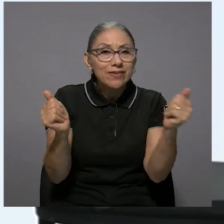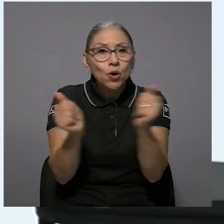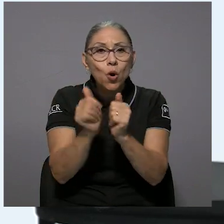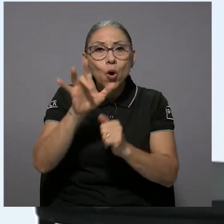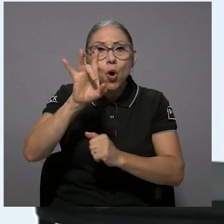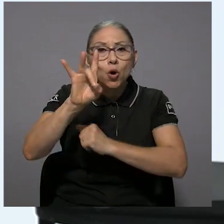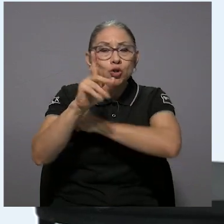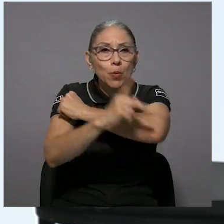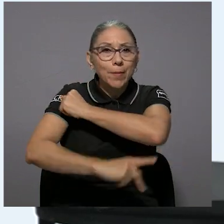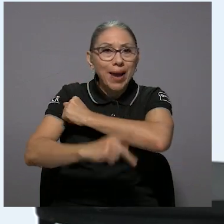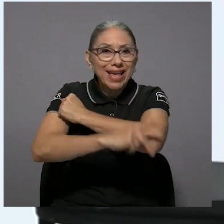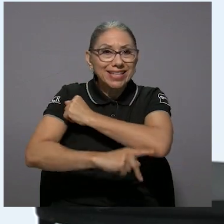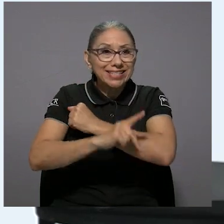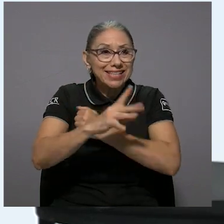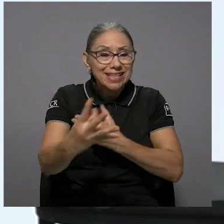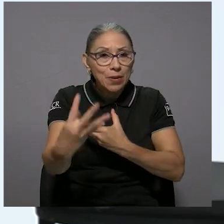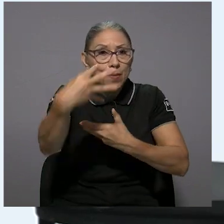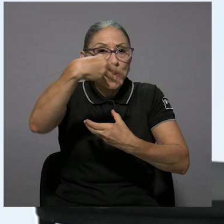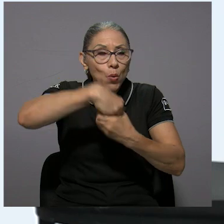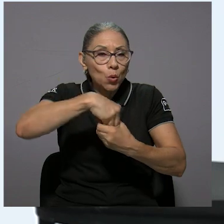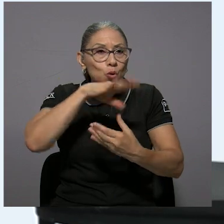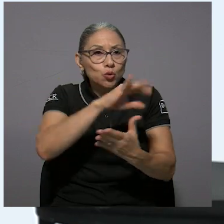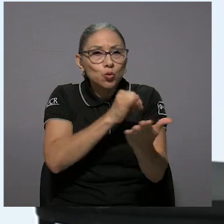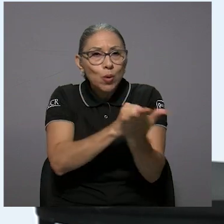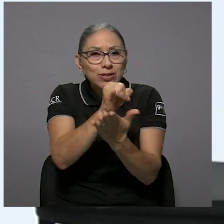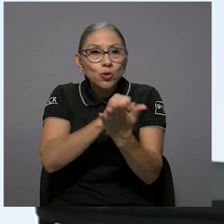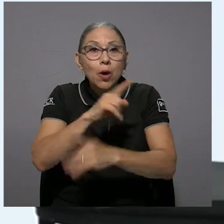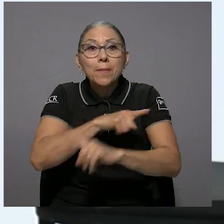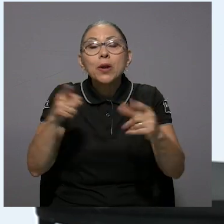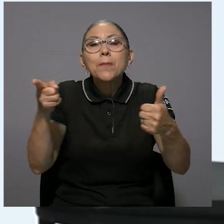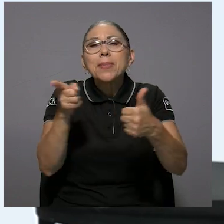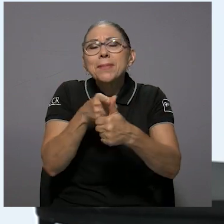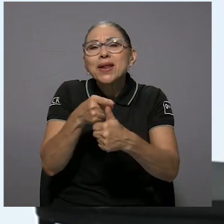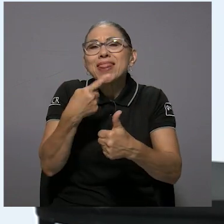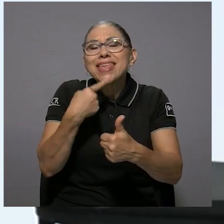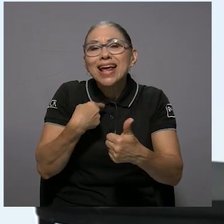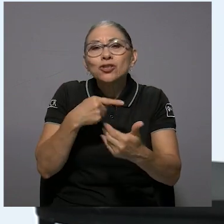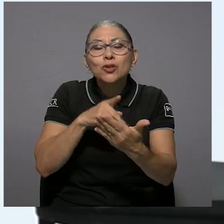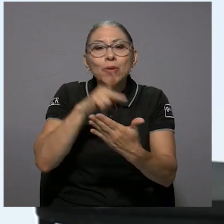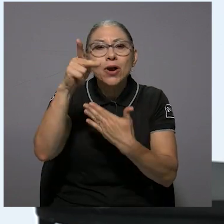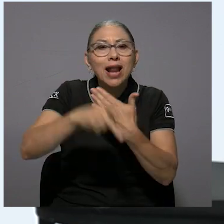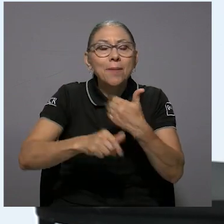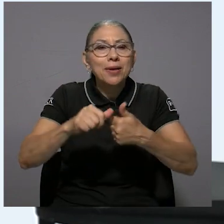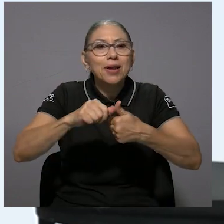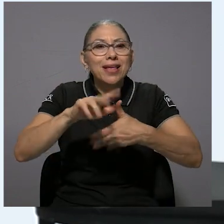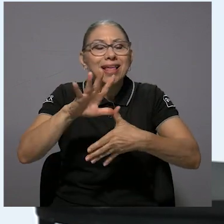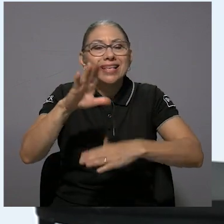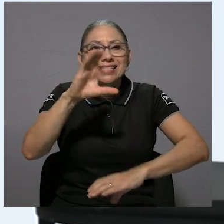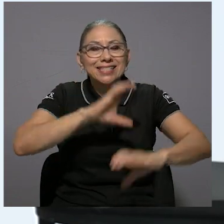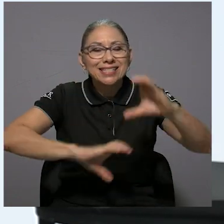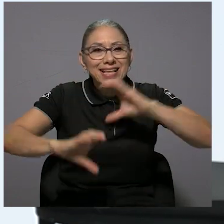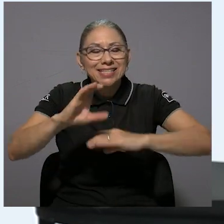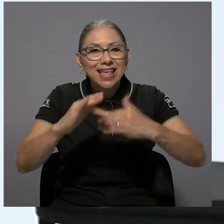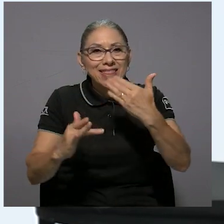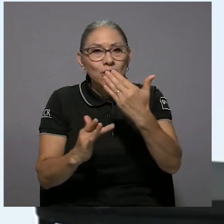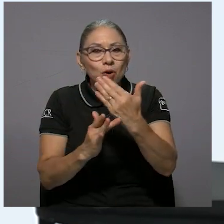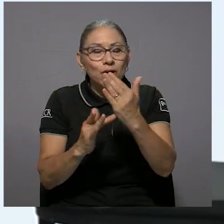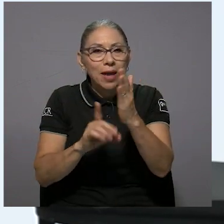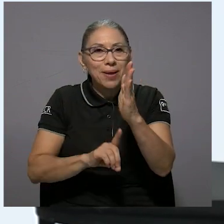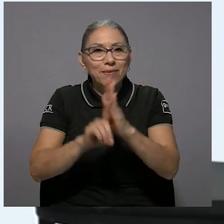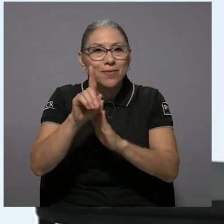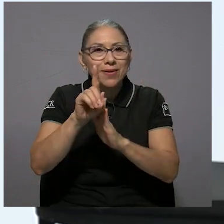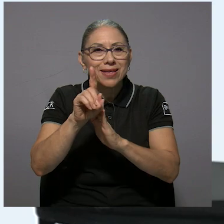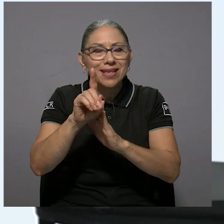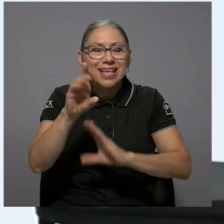abarcó este estudio de ustedes. Pero antes coméntenos sobre el Programa Iberoamericano de Ciencia, Tecnología para